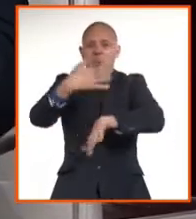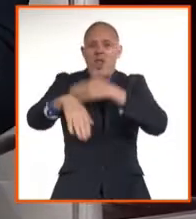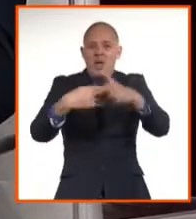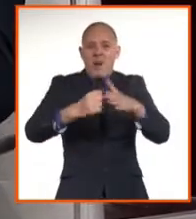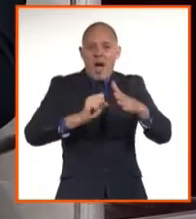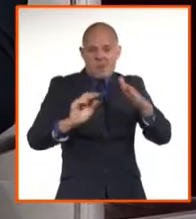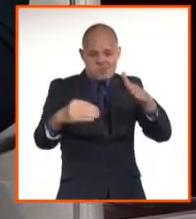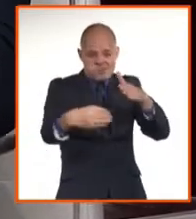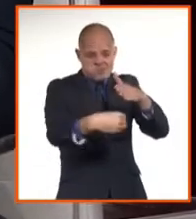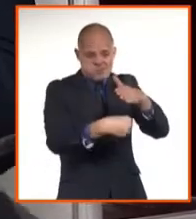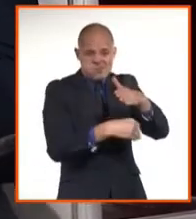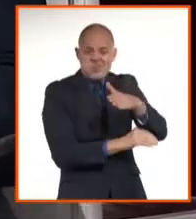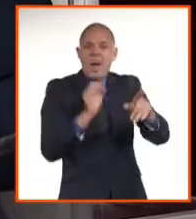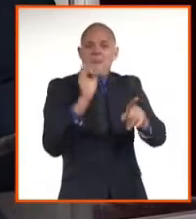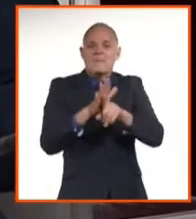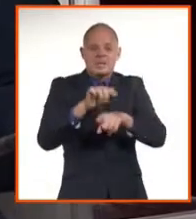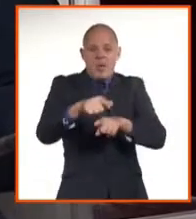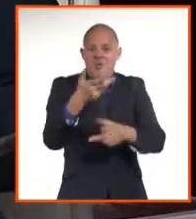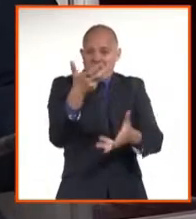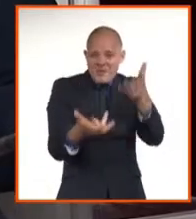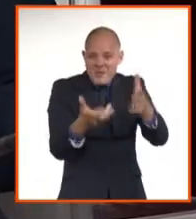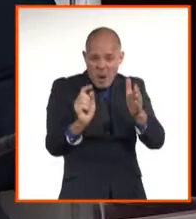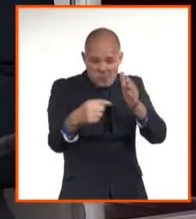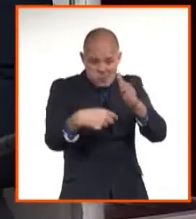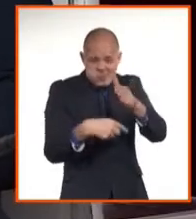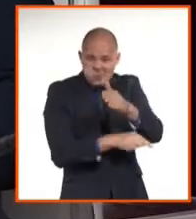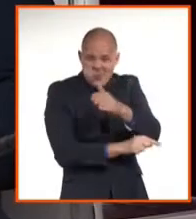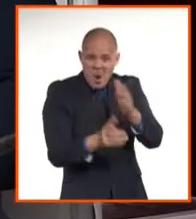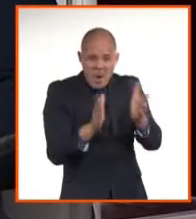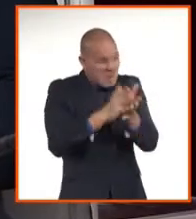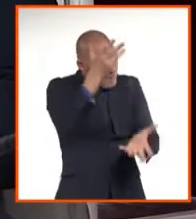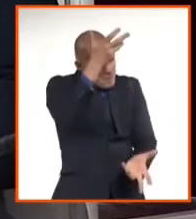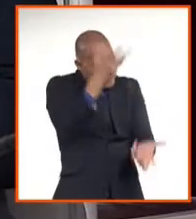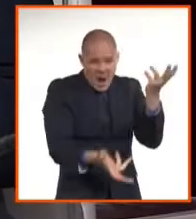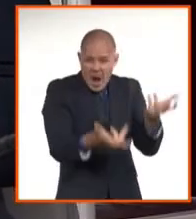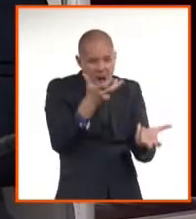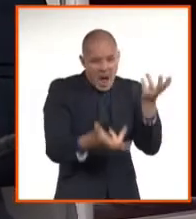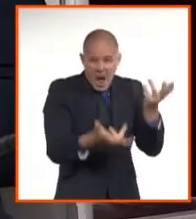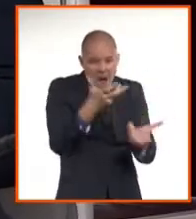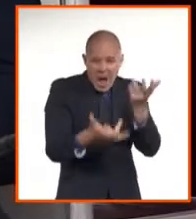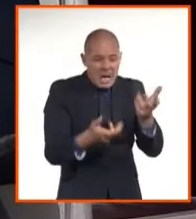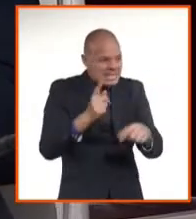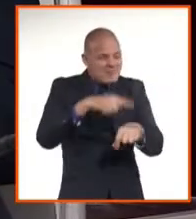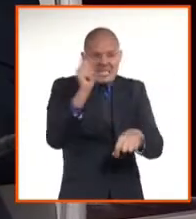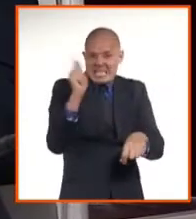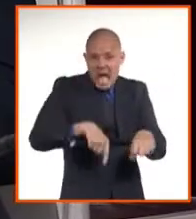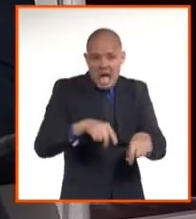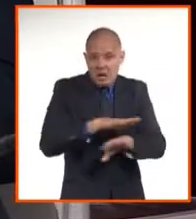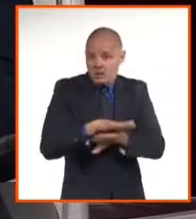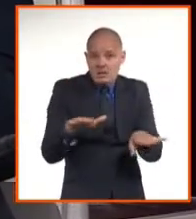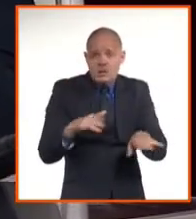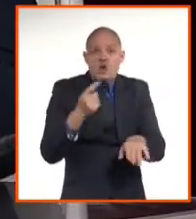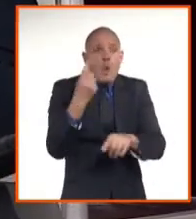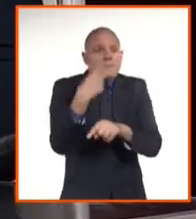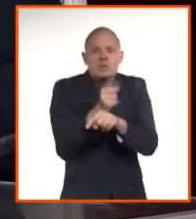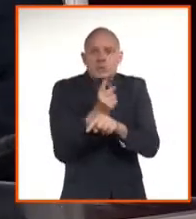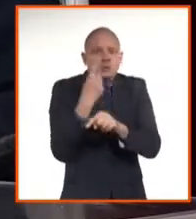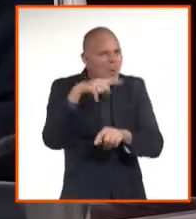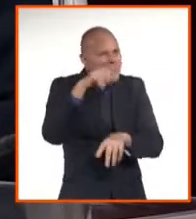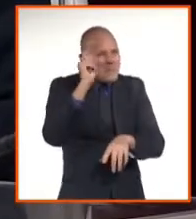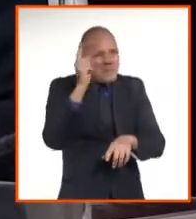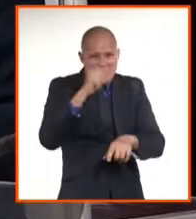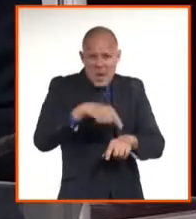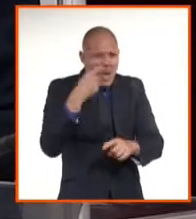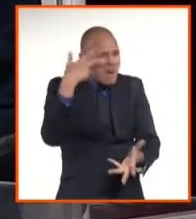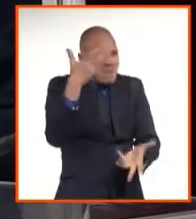rápidamente el incendio se propaga en menos de un minuto y medio, alcanza las magnitudes, una magnitud grande, está una presentación. Por ahí había imágenes, ¿sí? Hay